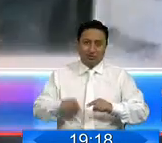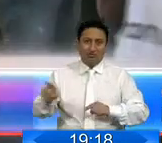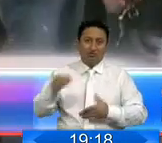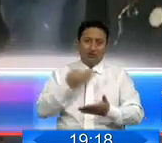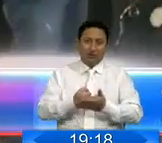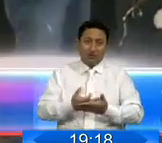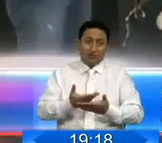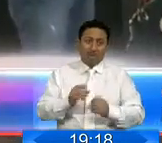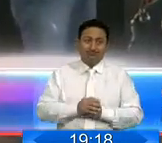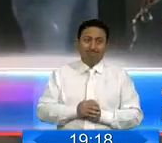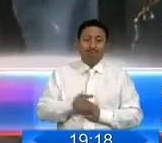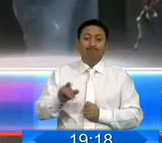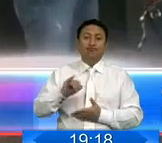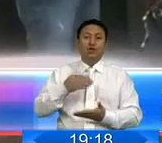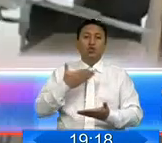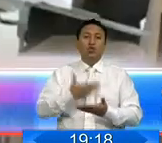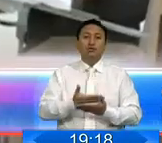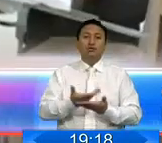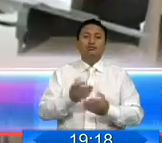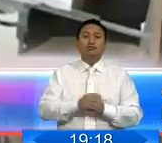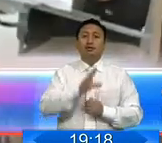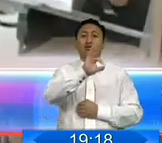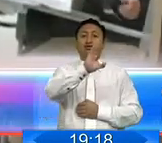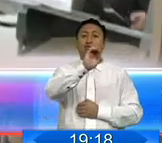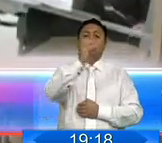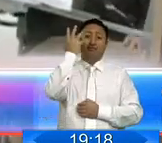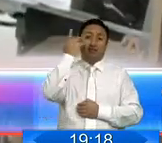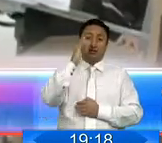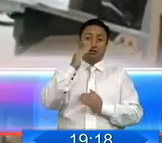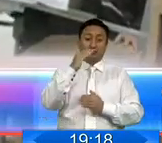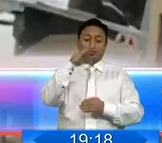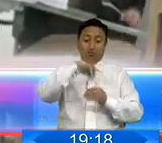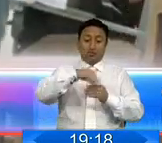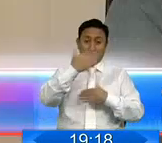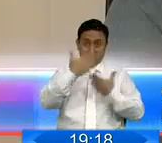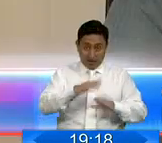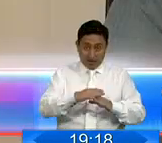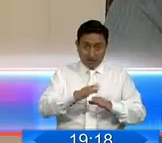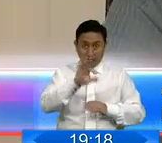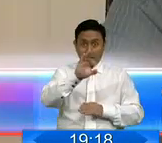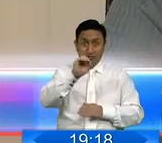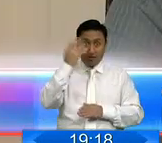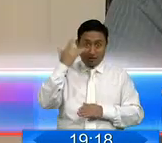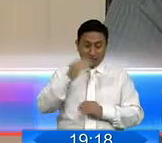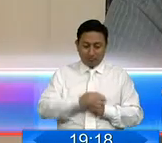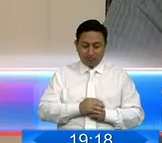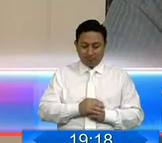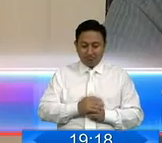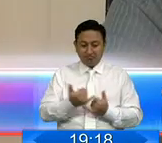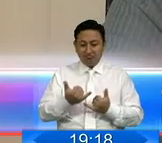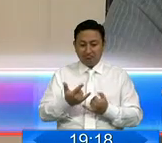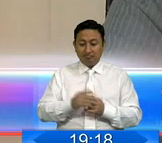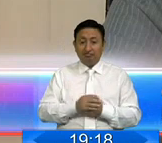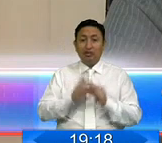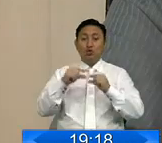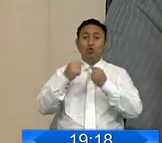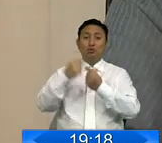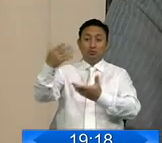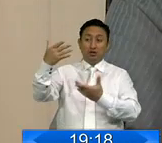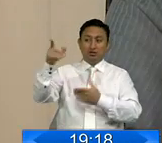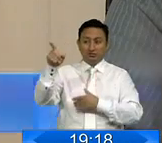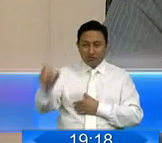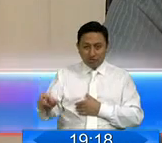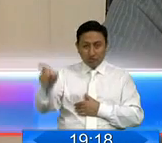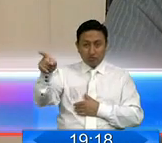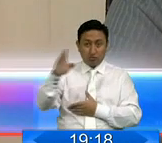Los justificativos deberán presentarse 90 días después del proceso electoral. Es decir, se confía en la honradez de los partidos políticos